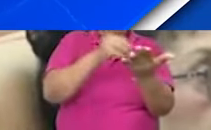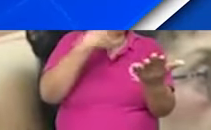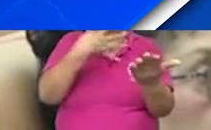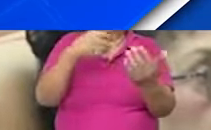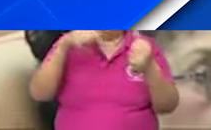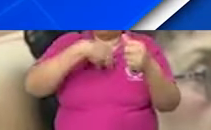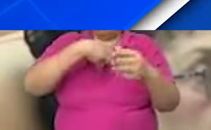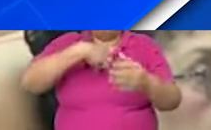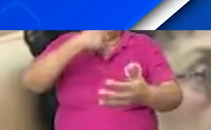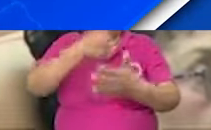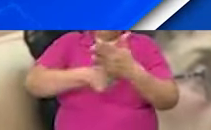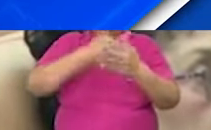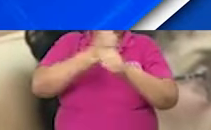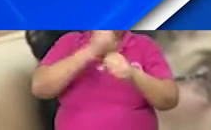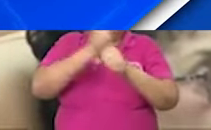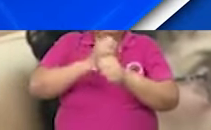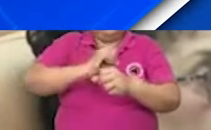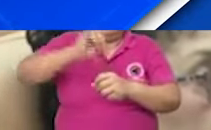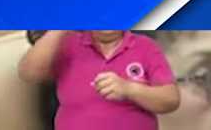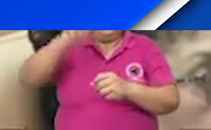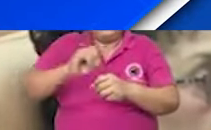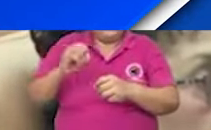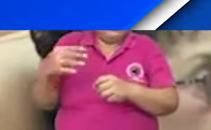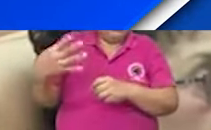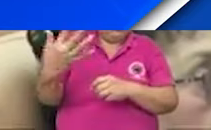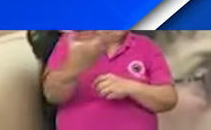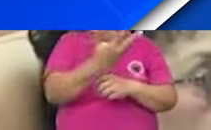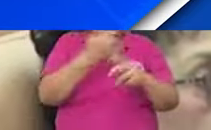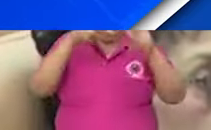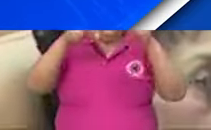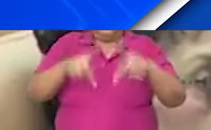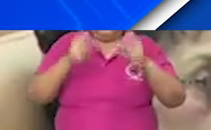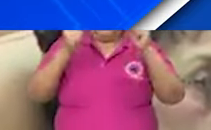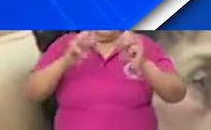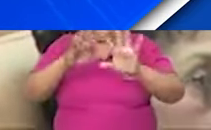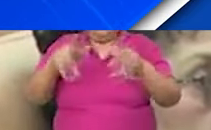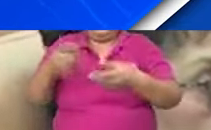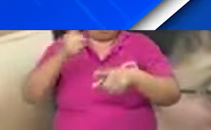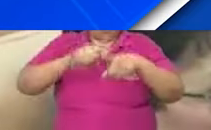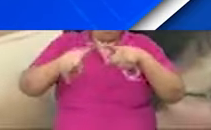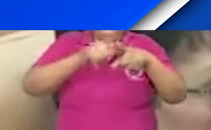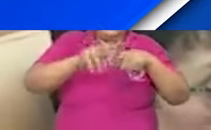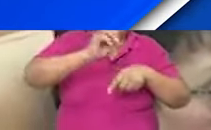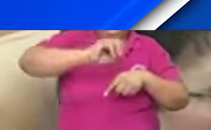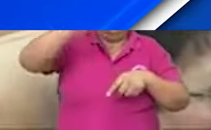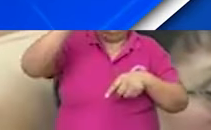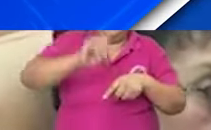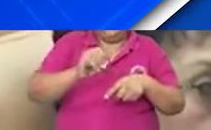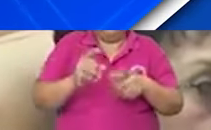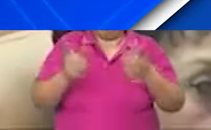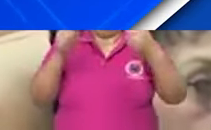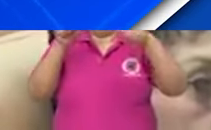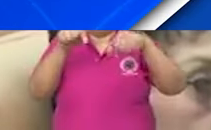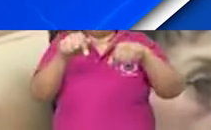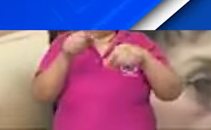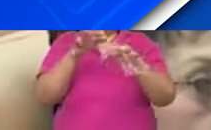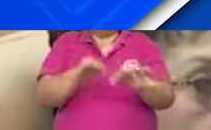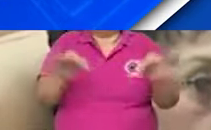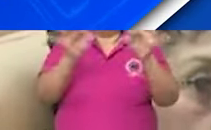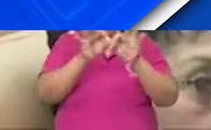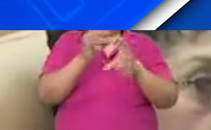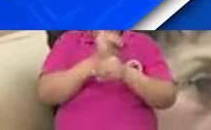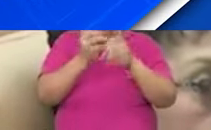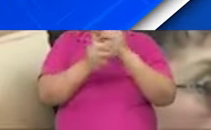por el esfuerzo fiscal de las y los nicaragüenses. Eso es otro elemento que hay que